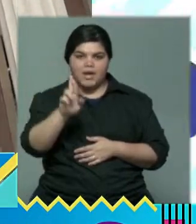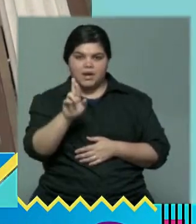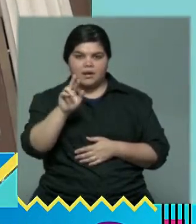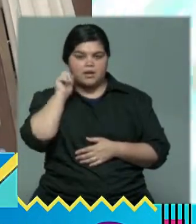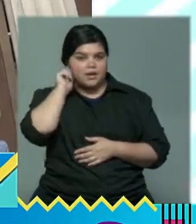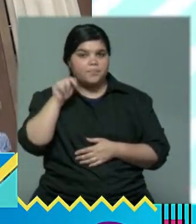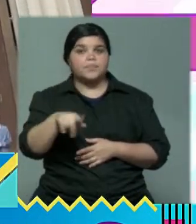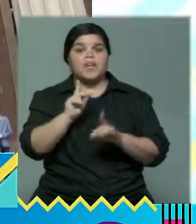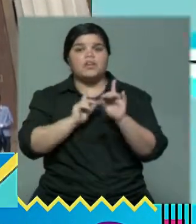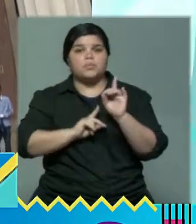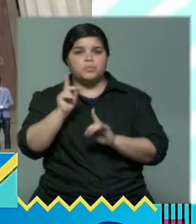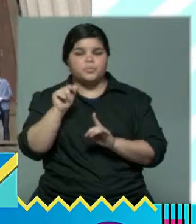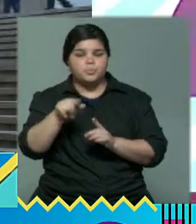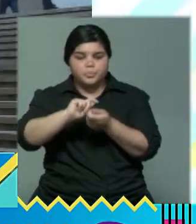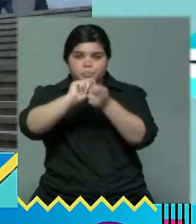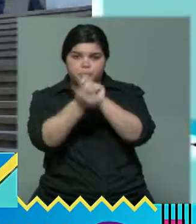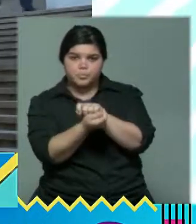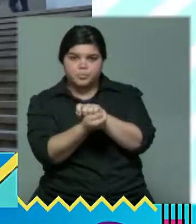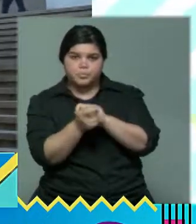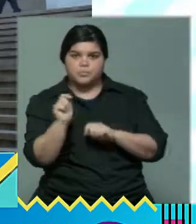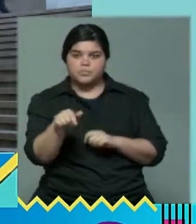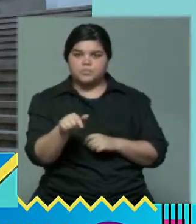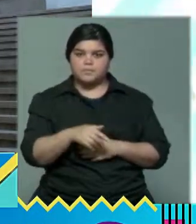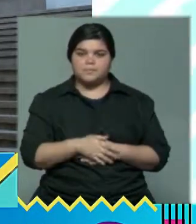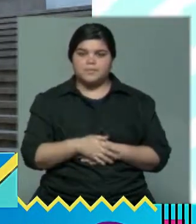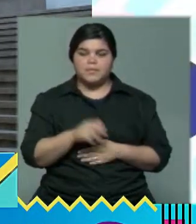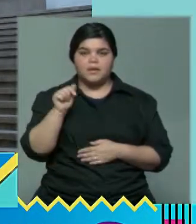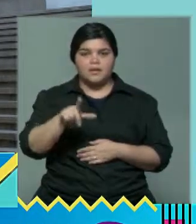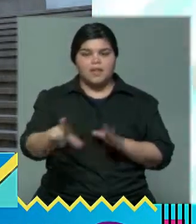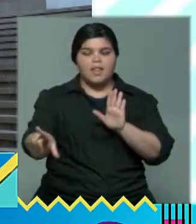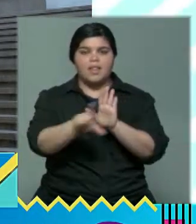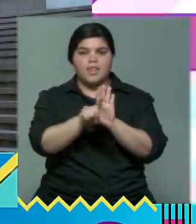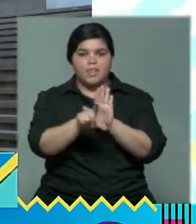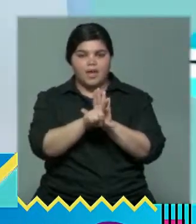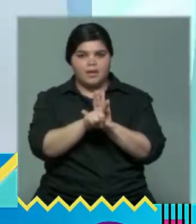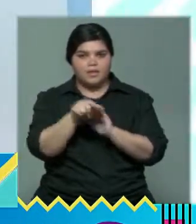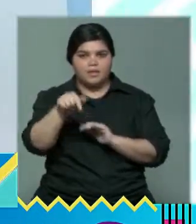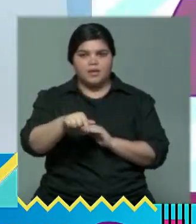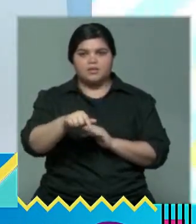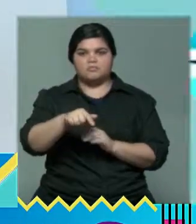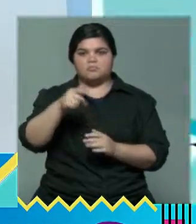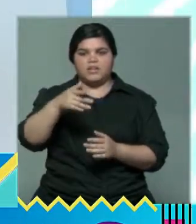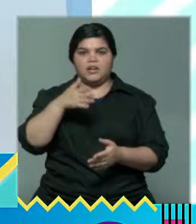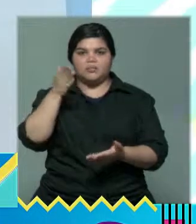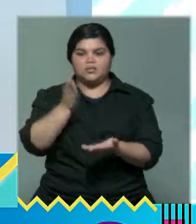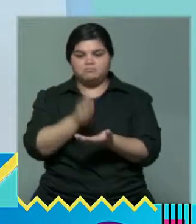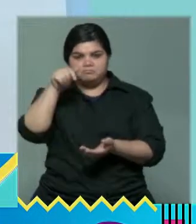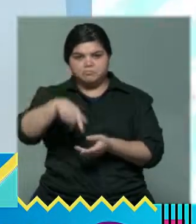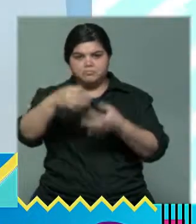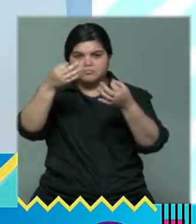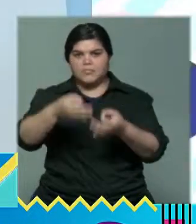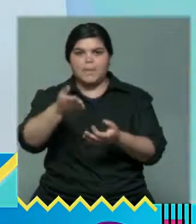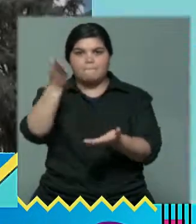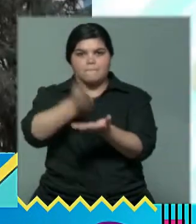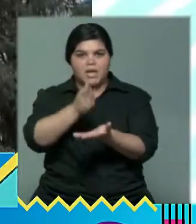modificación introducida por el caso Bloomberg modificó la ley de ejecución penal, que sí ha sido severamente modificada a lo largo de